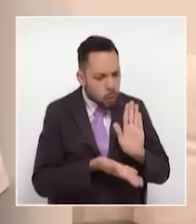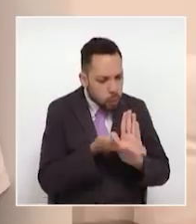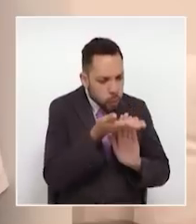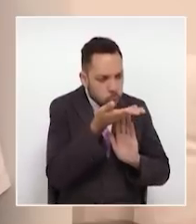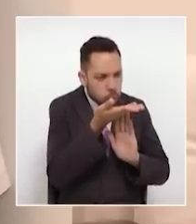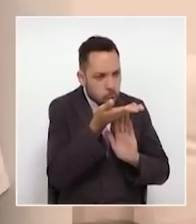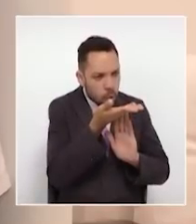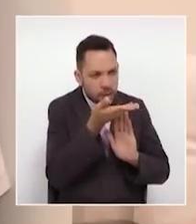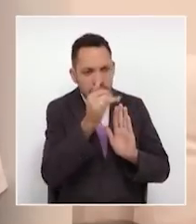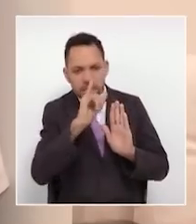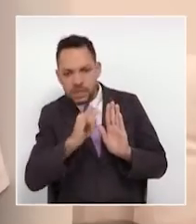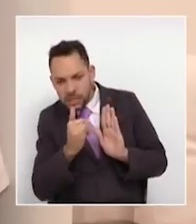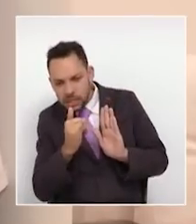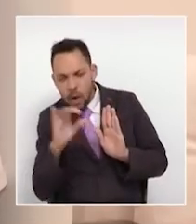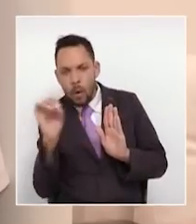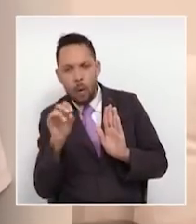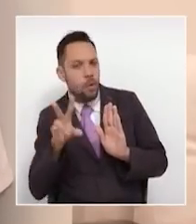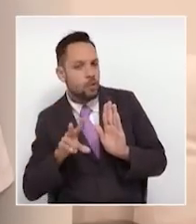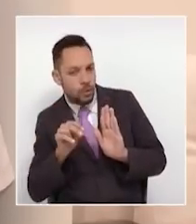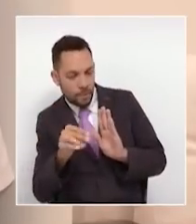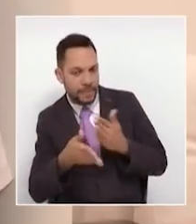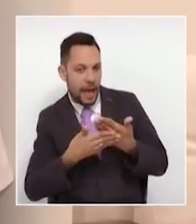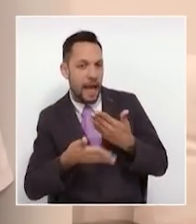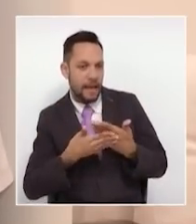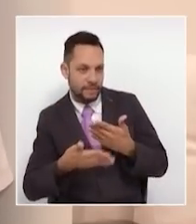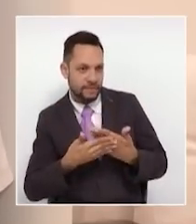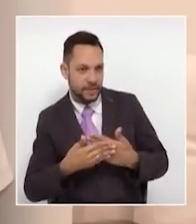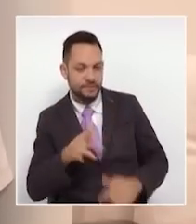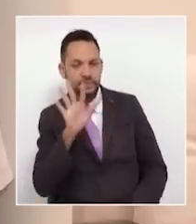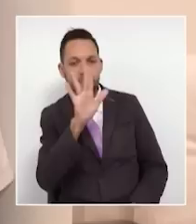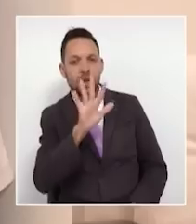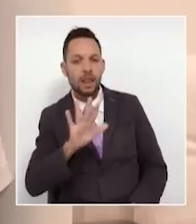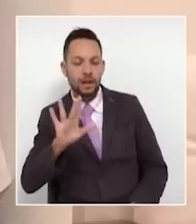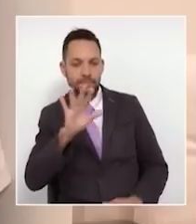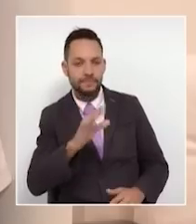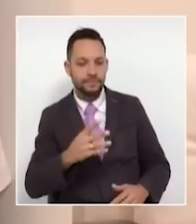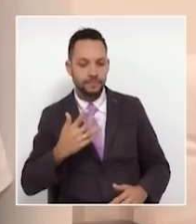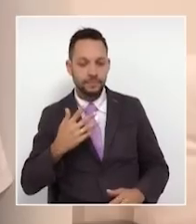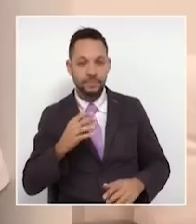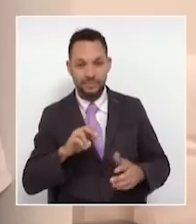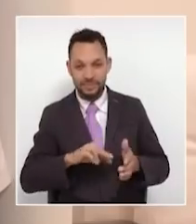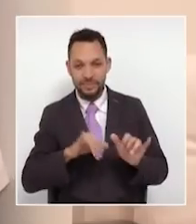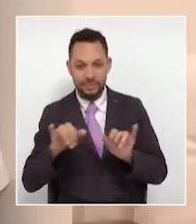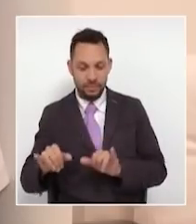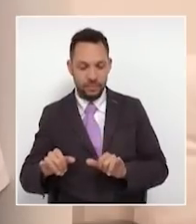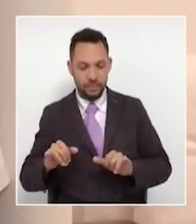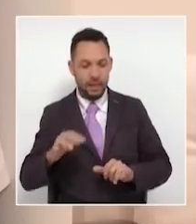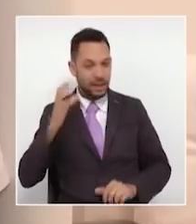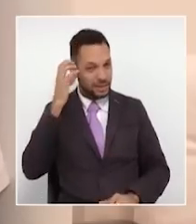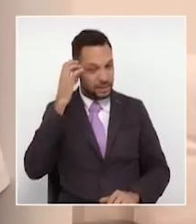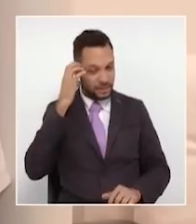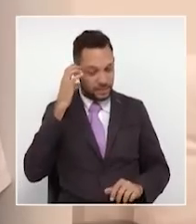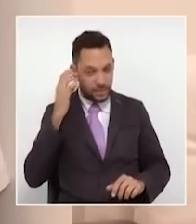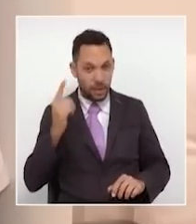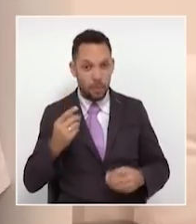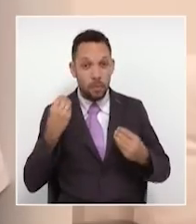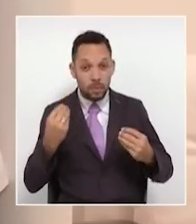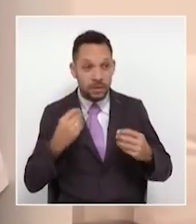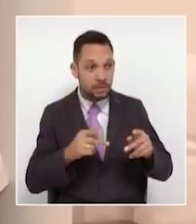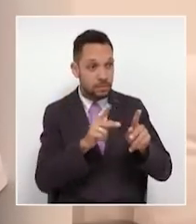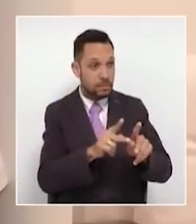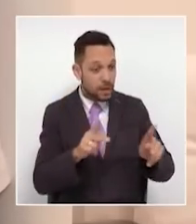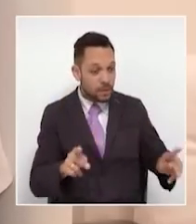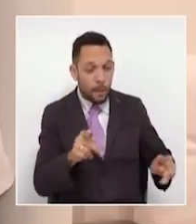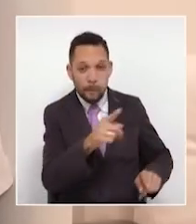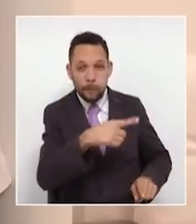ansiedad y cómo esto va a afectar nuestra calidad de vida debido a la constante cantidad de estrés y ansiedad y